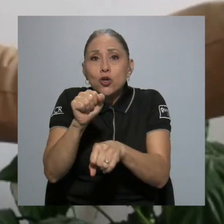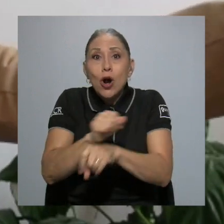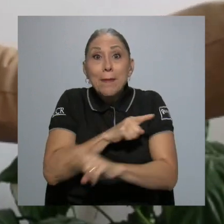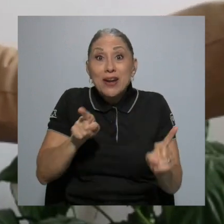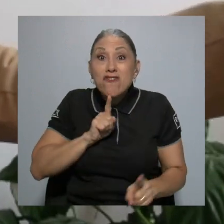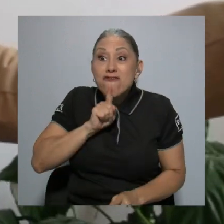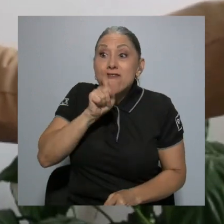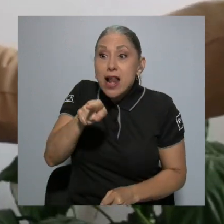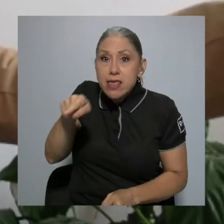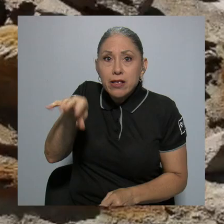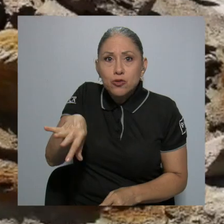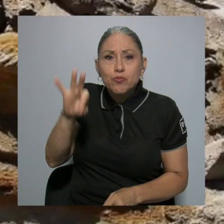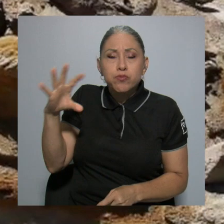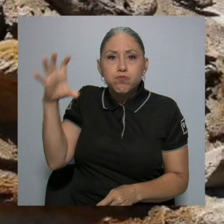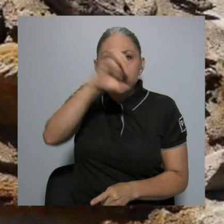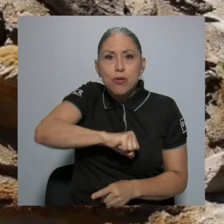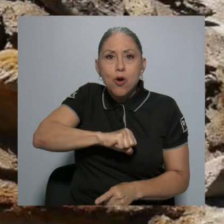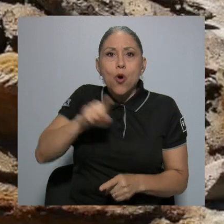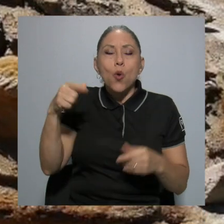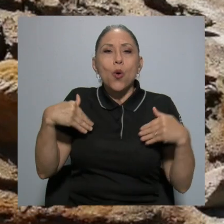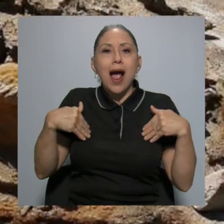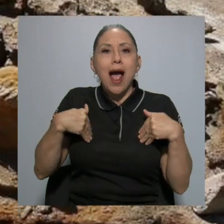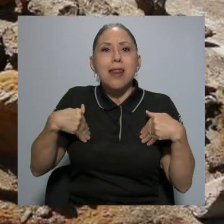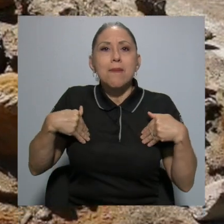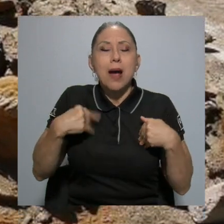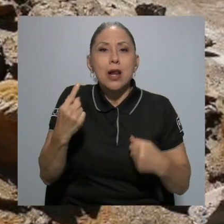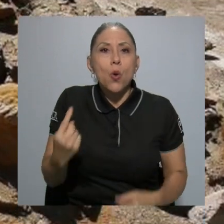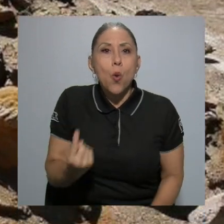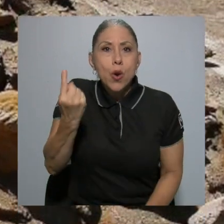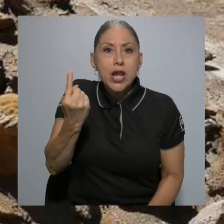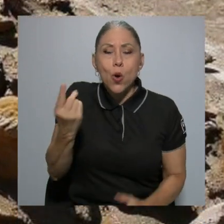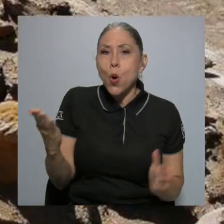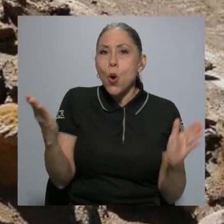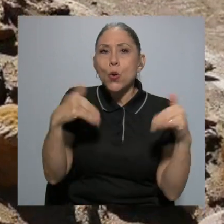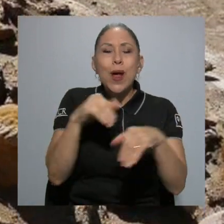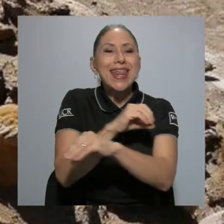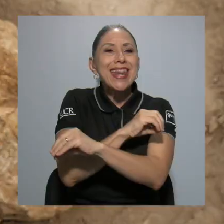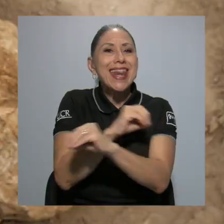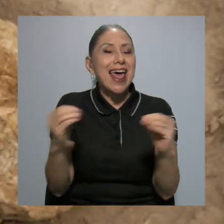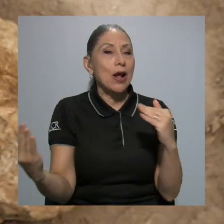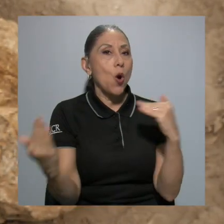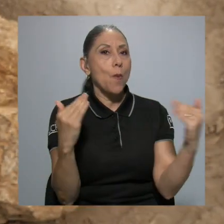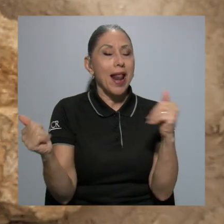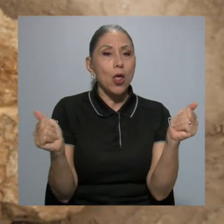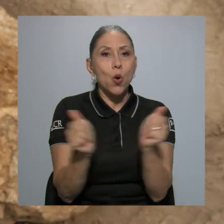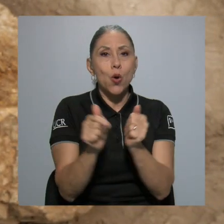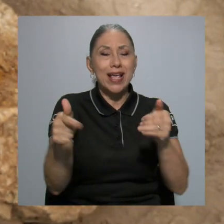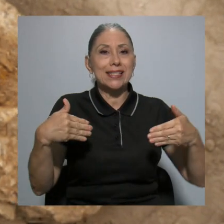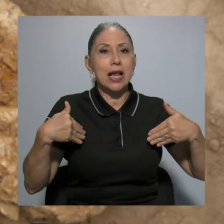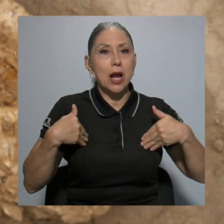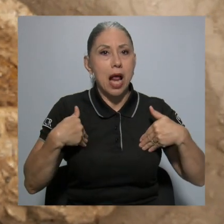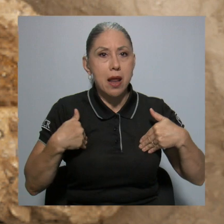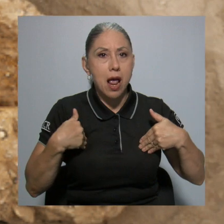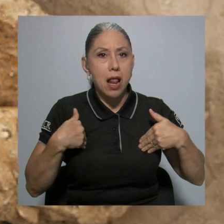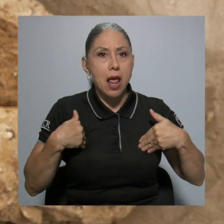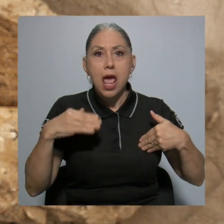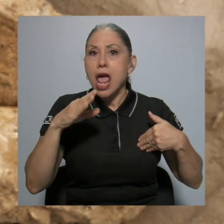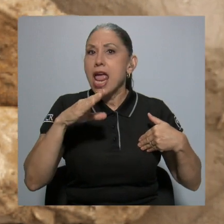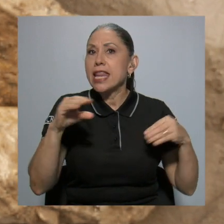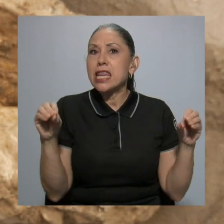en realidad es un animal único, no hay nada comparable a este bicho en ninguna parte del